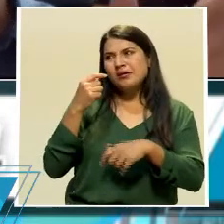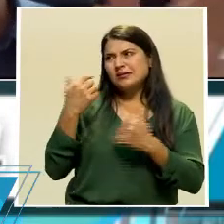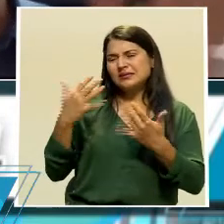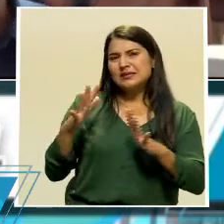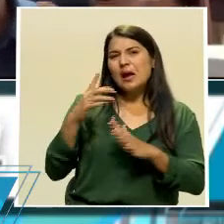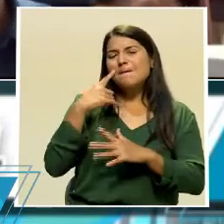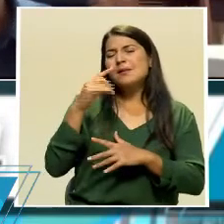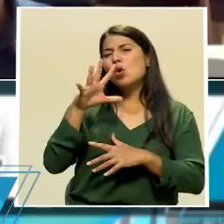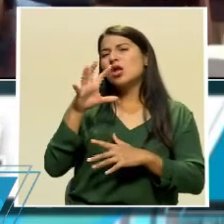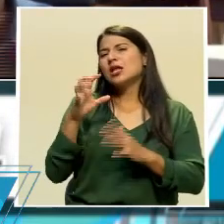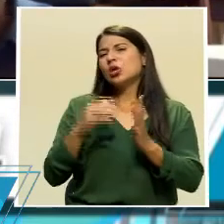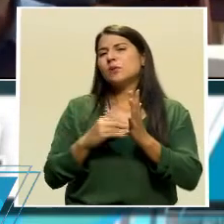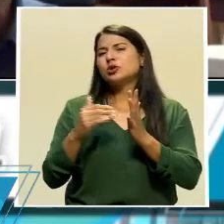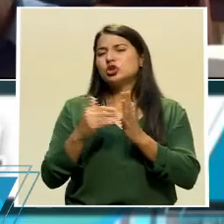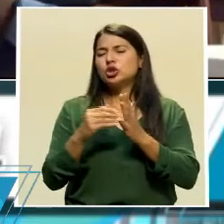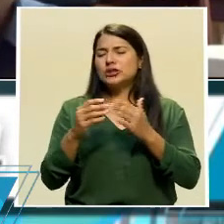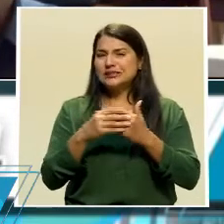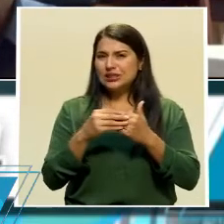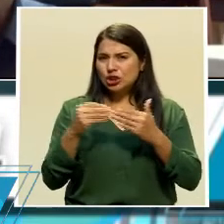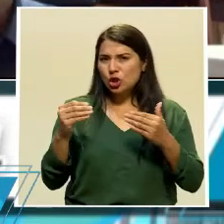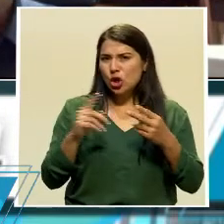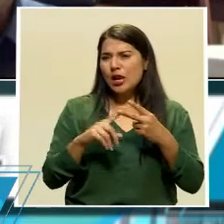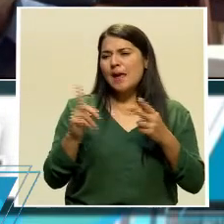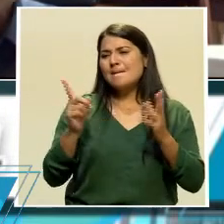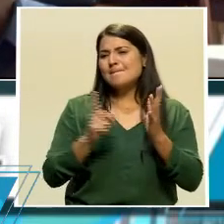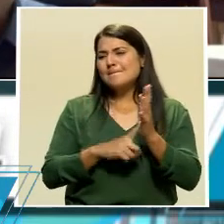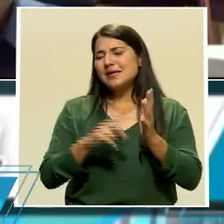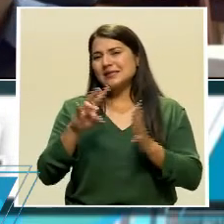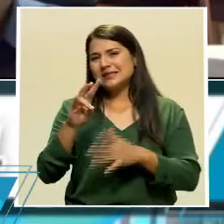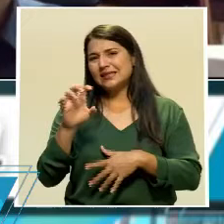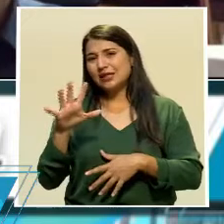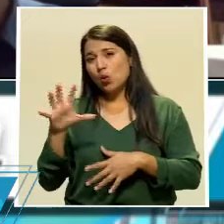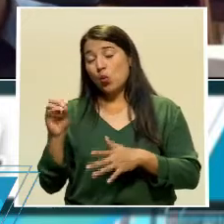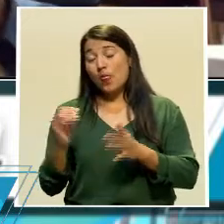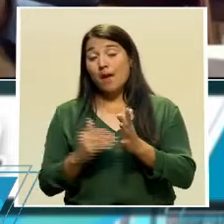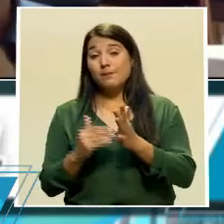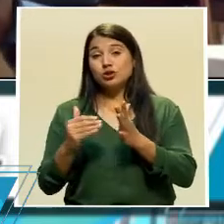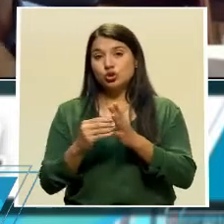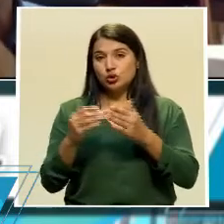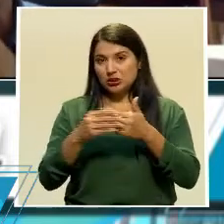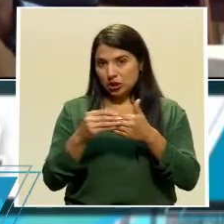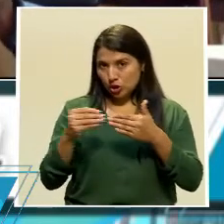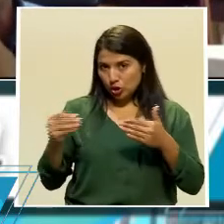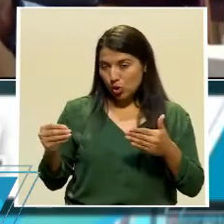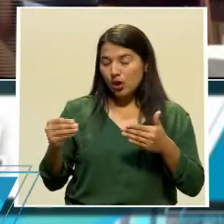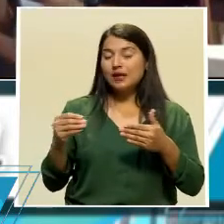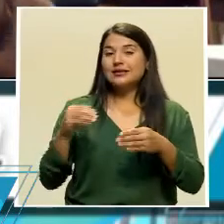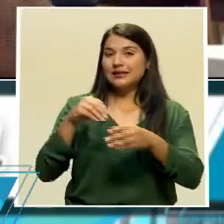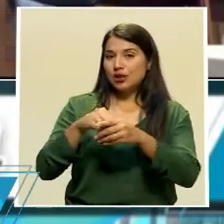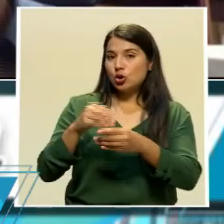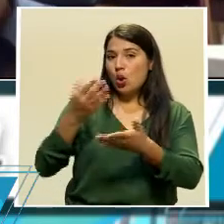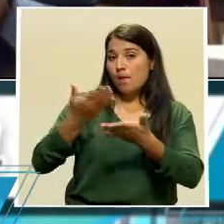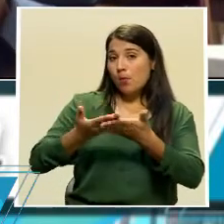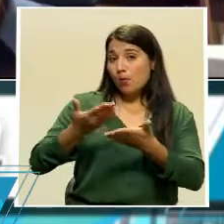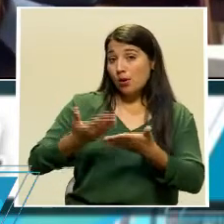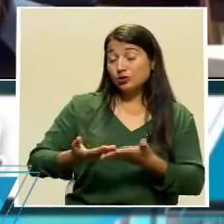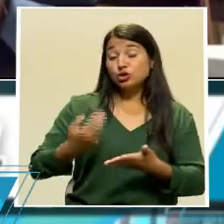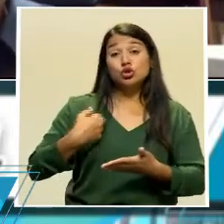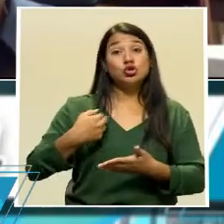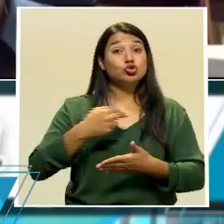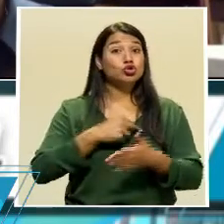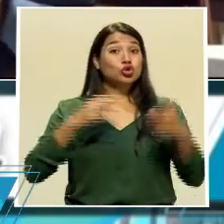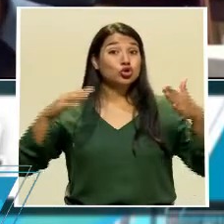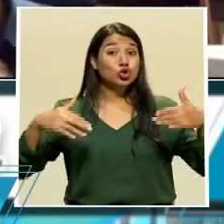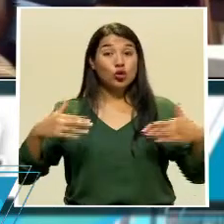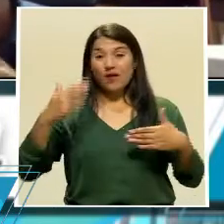dólares, después hay 1.750 millones de dólares que vienen también ahí en la propuesta. No conocemos los condicionamientos